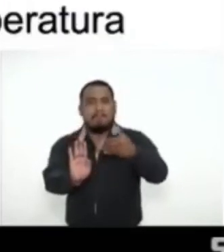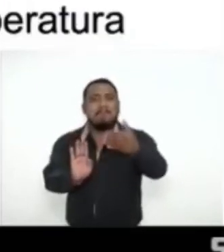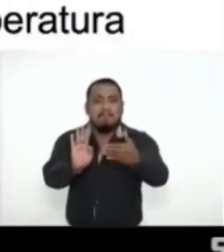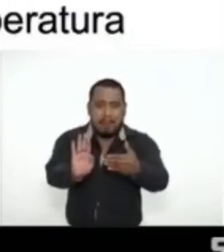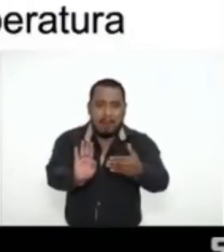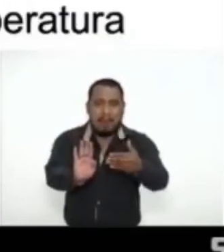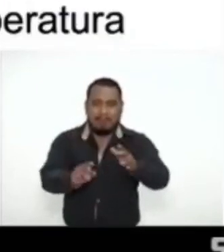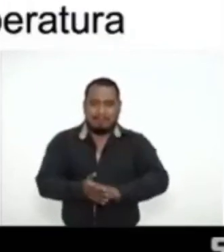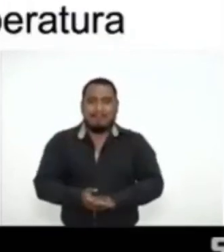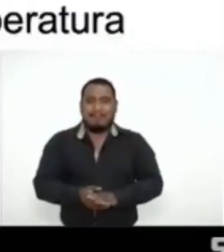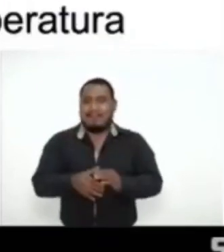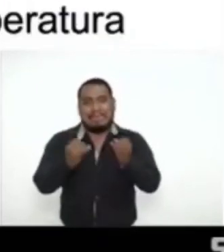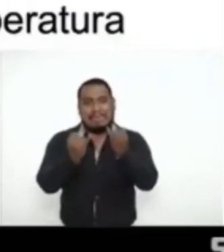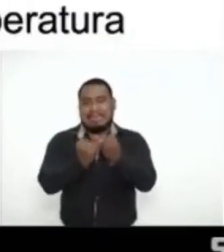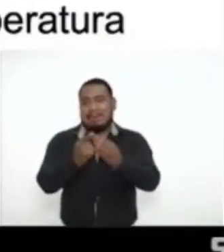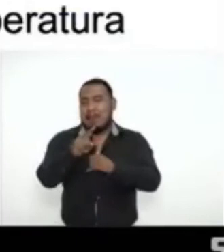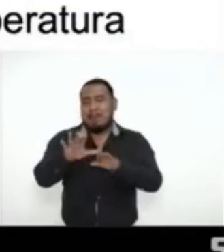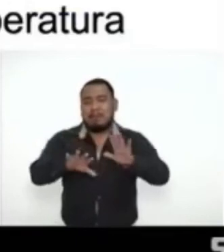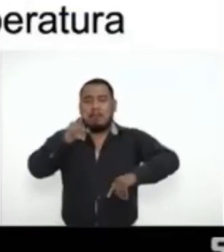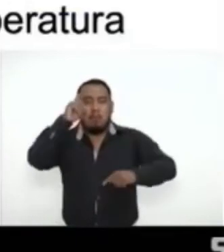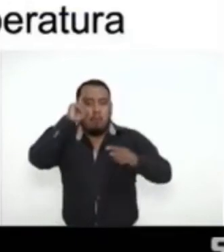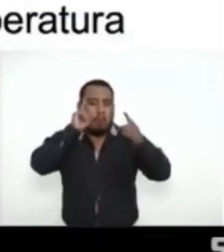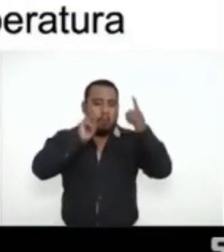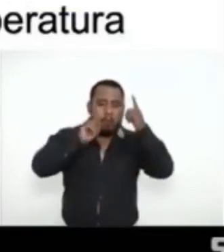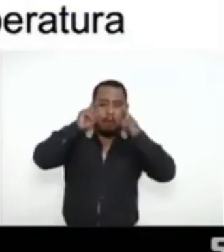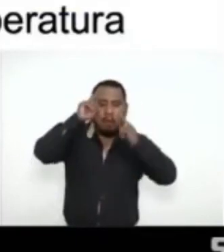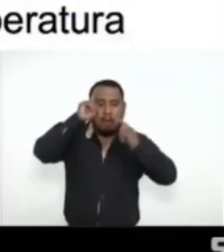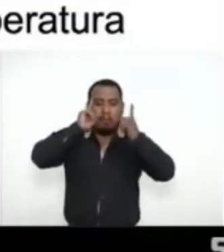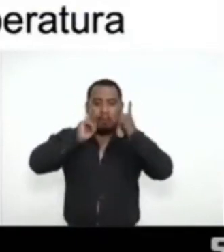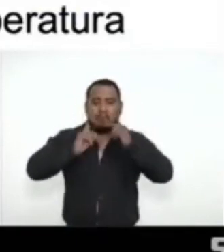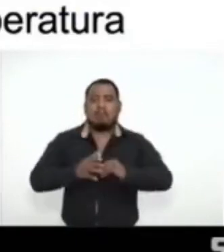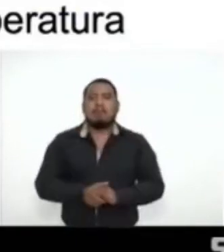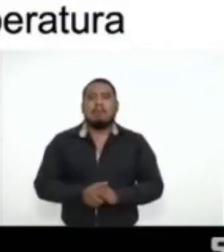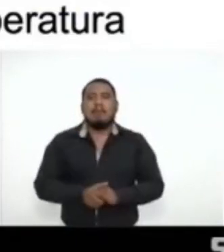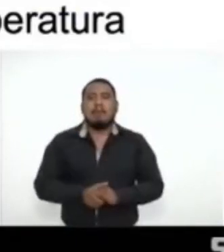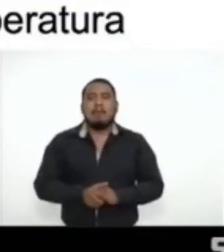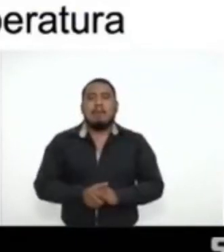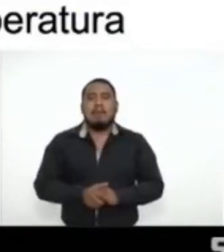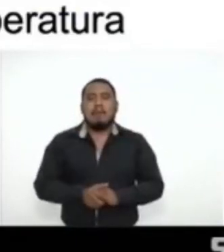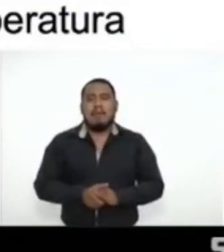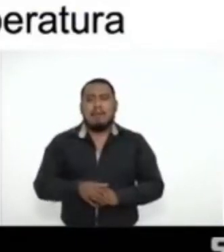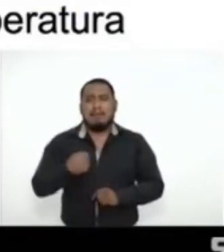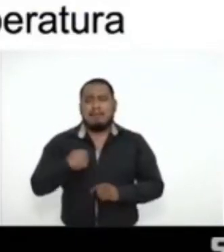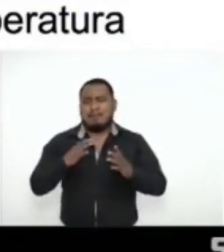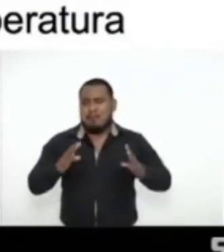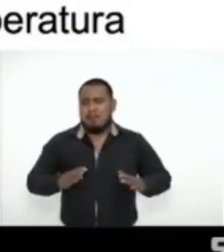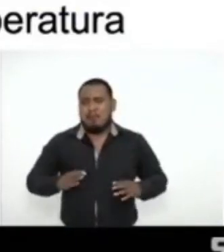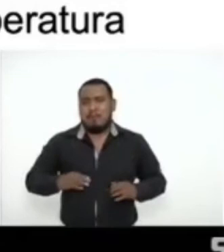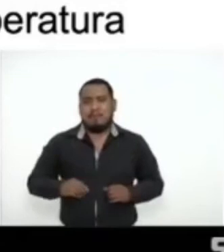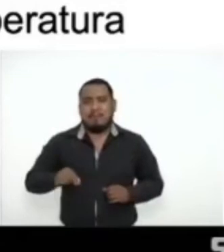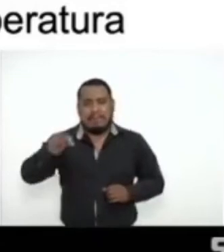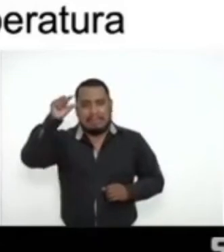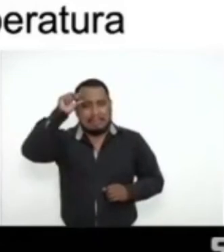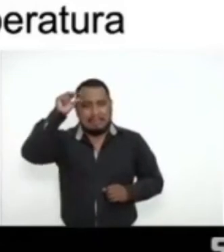Sudar, la palabra clave de sudar, fíjense qué inteligente es nuestro cuerpo. Si yo tengo temperatura, si está